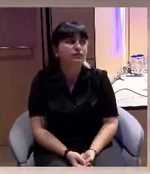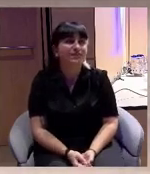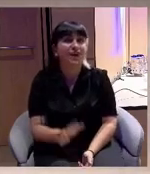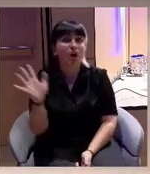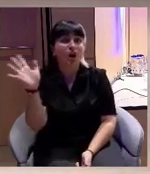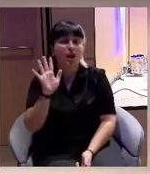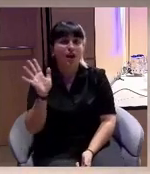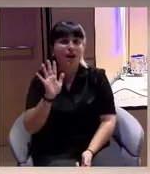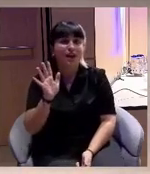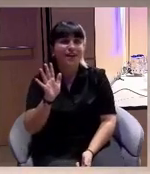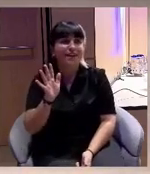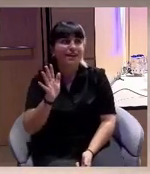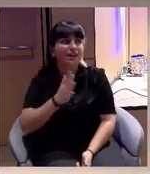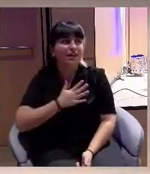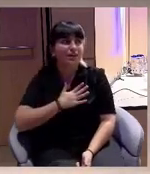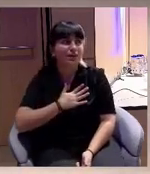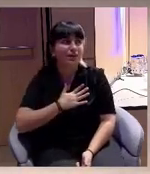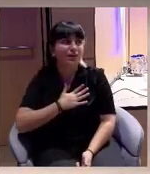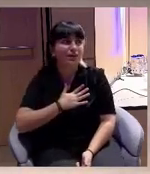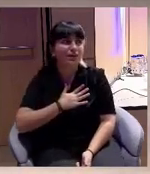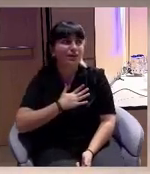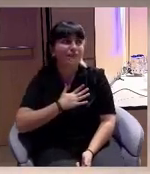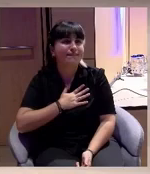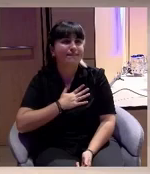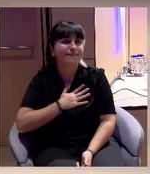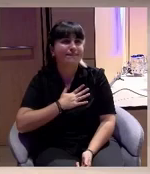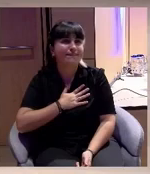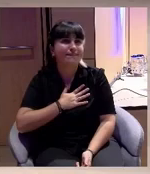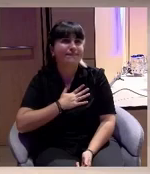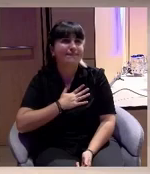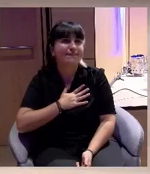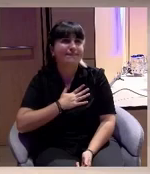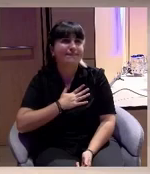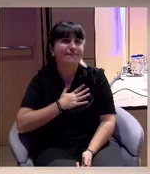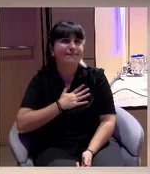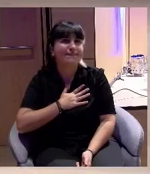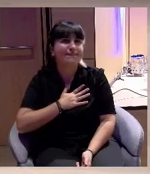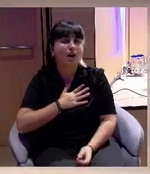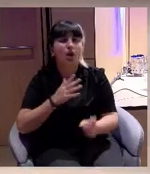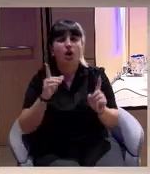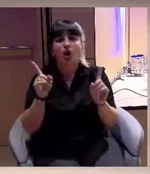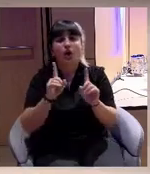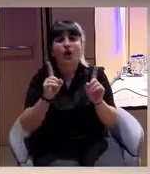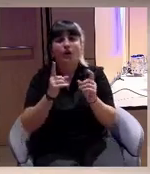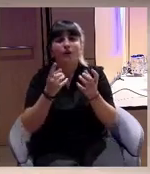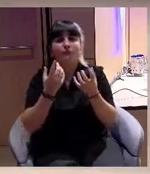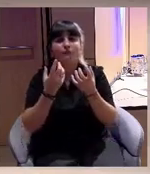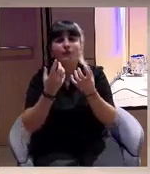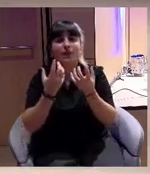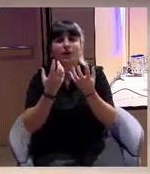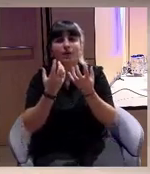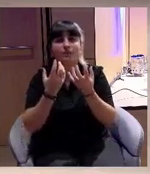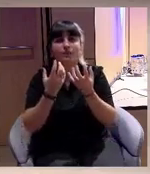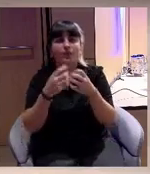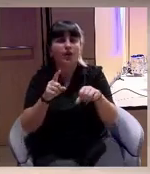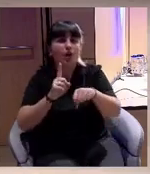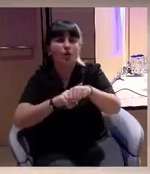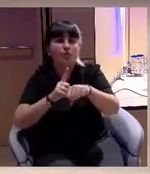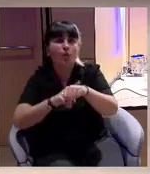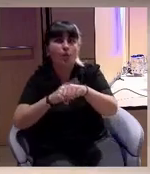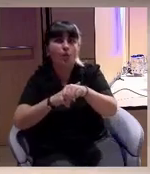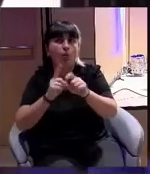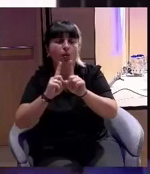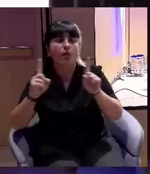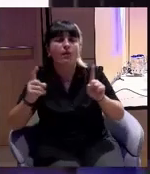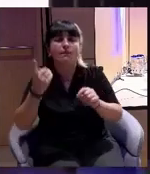Hola a mí se me ocurre preguntas para cada uno pero como para no tomarme el tiempo e me interesó mucho lo que contaban